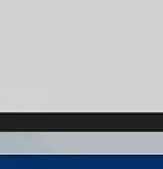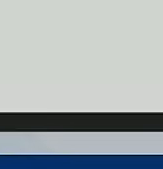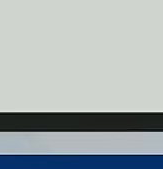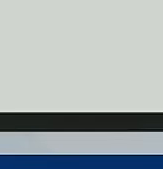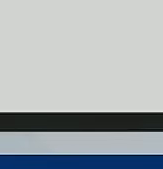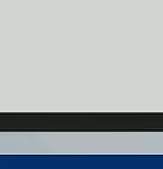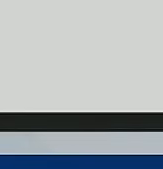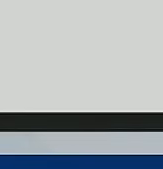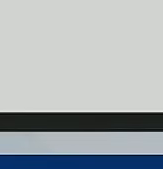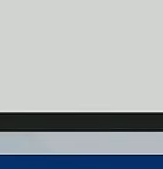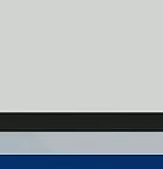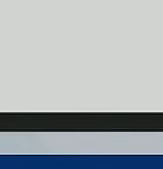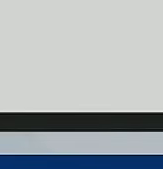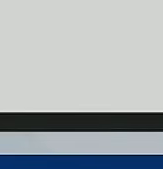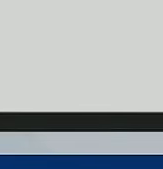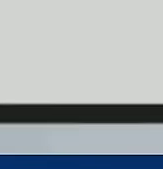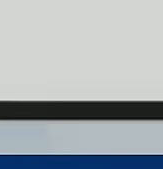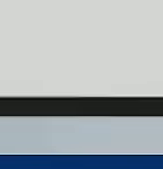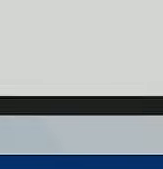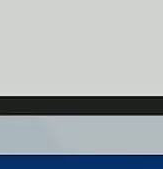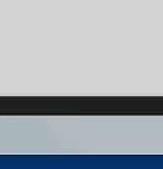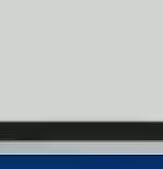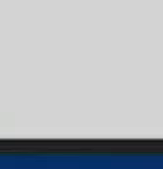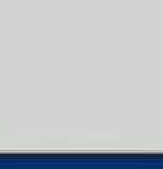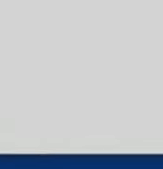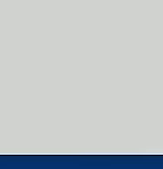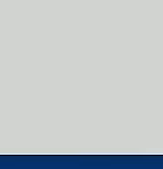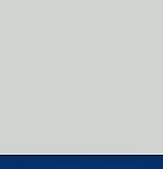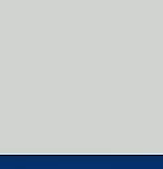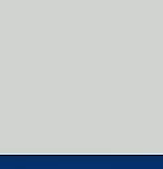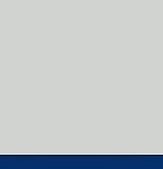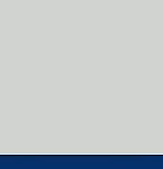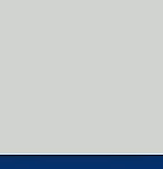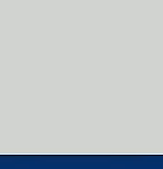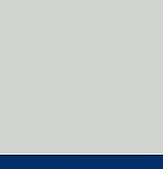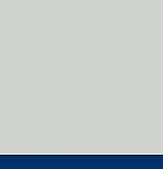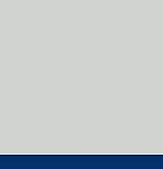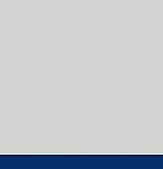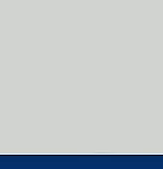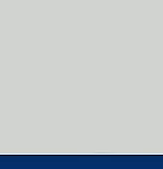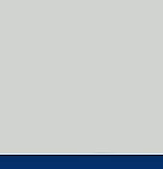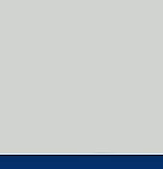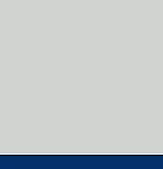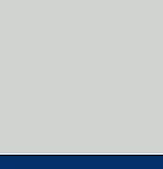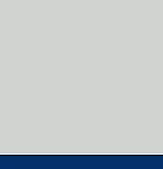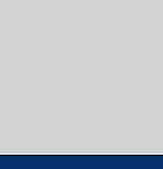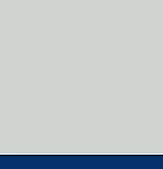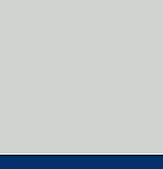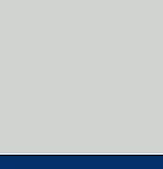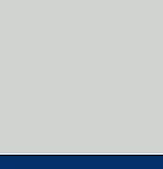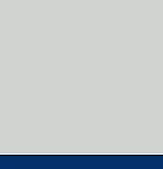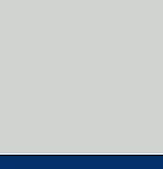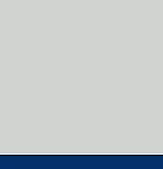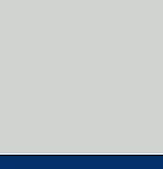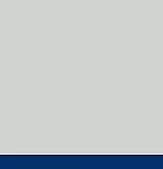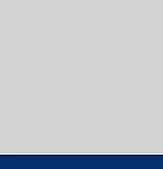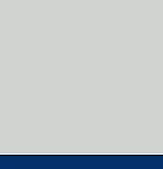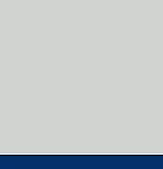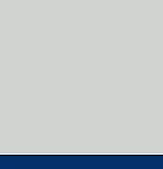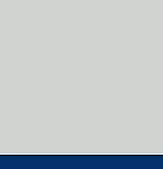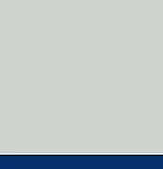del supuesto orden basado en reglas el cual despreciando al derecho internacional pretende establecer la ley del más